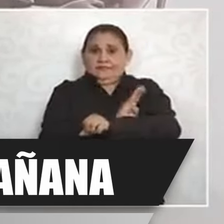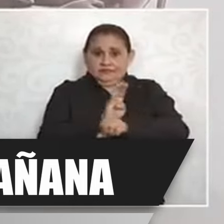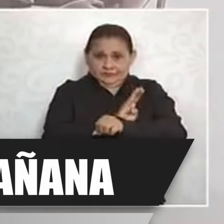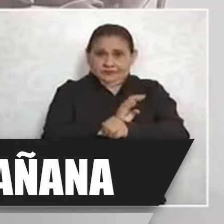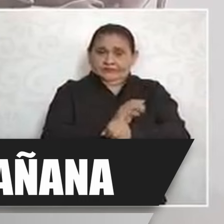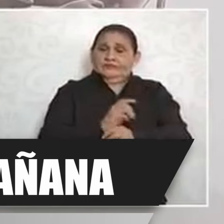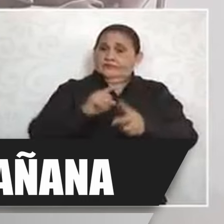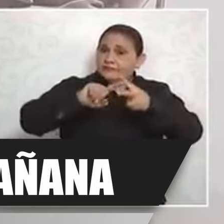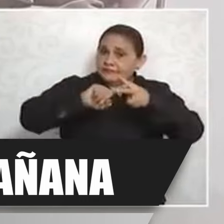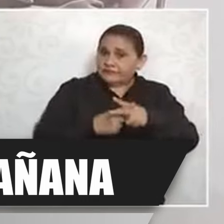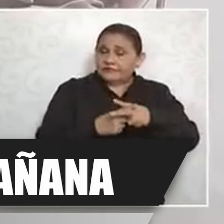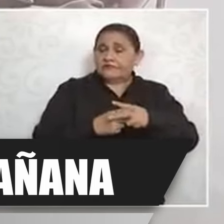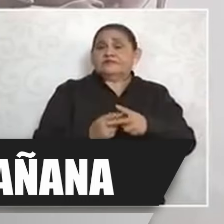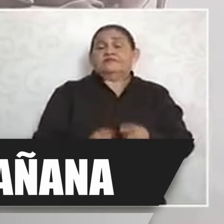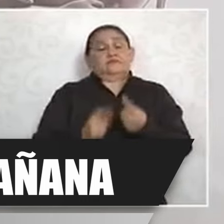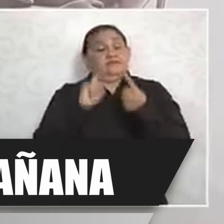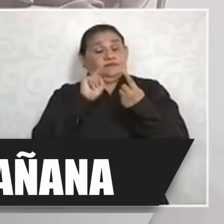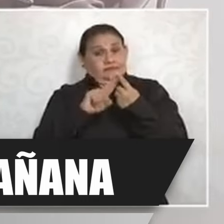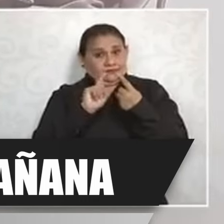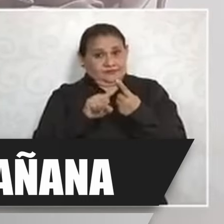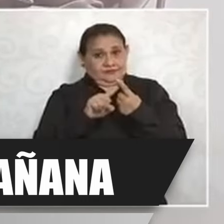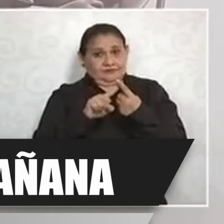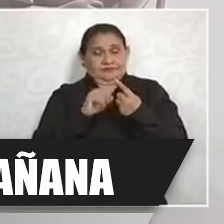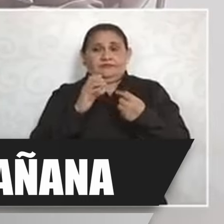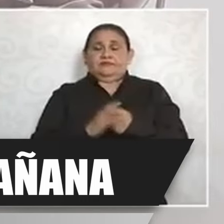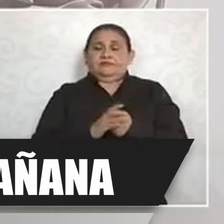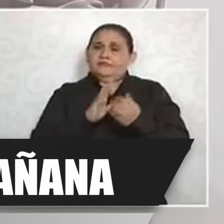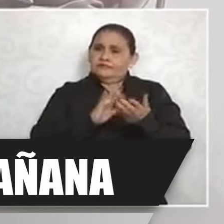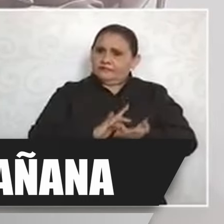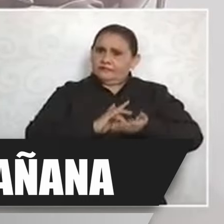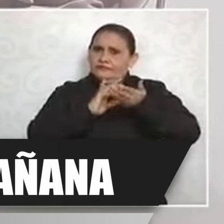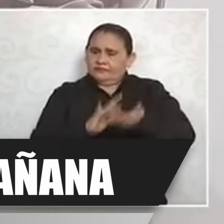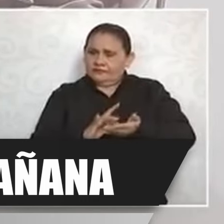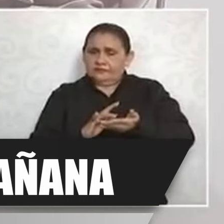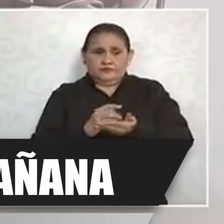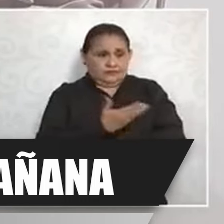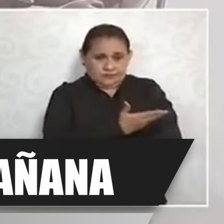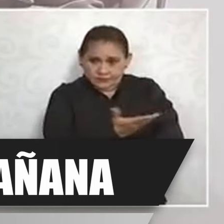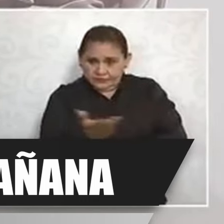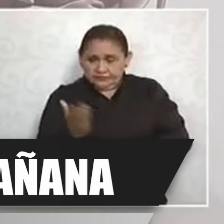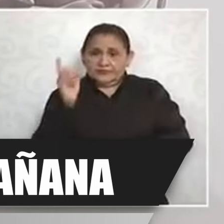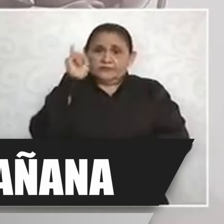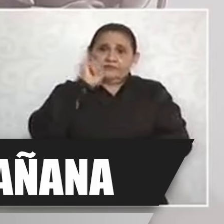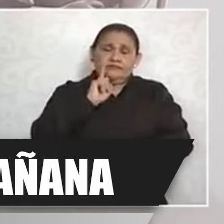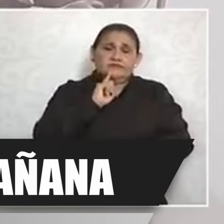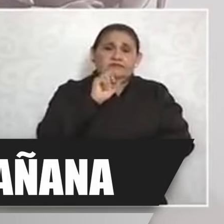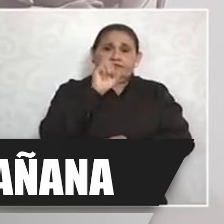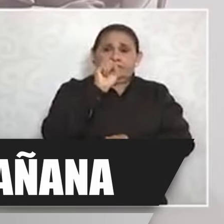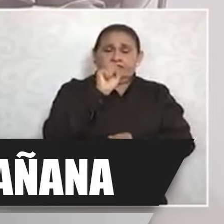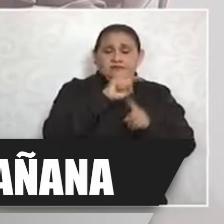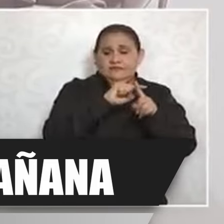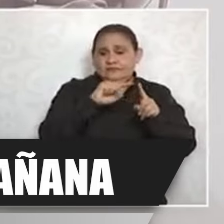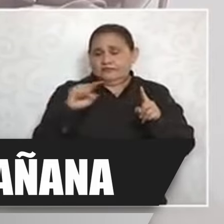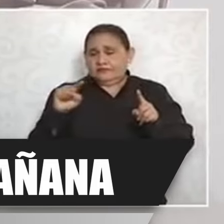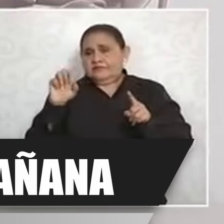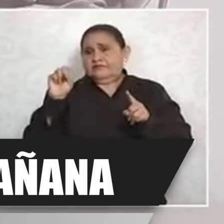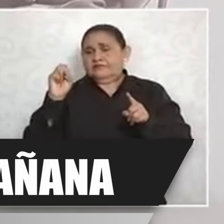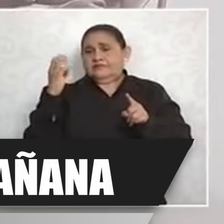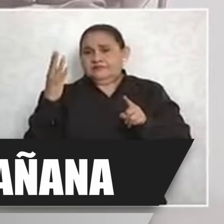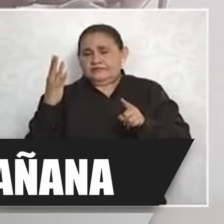nuevos. El primero, apoyo a todas las mujeres de 60 a 64 años de